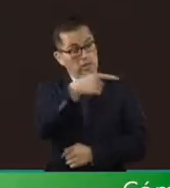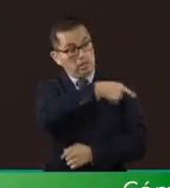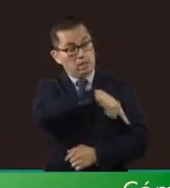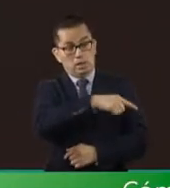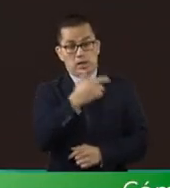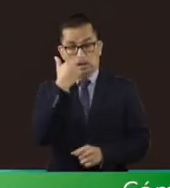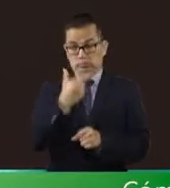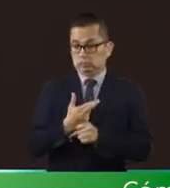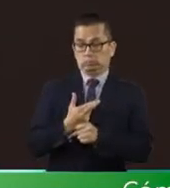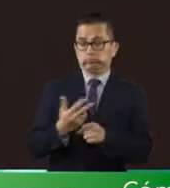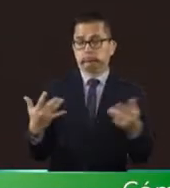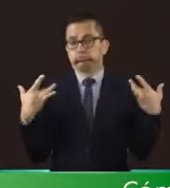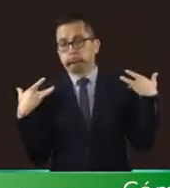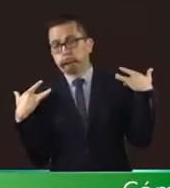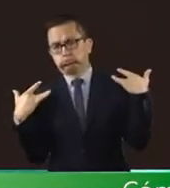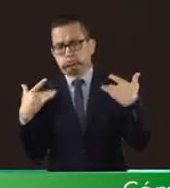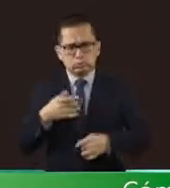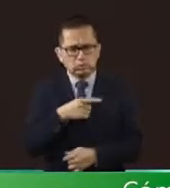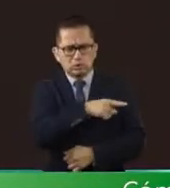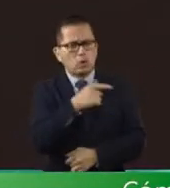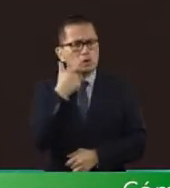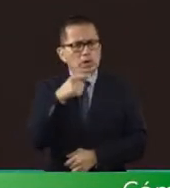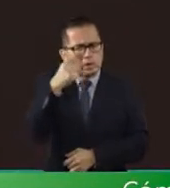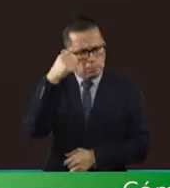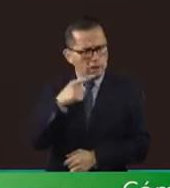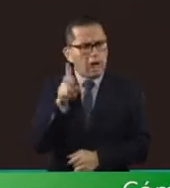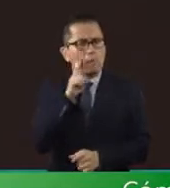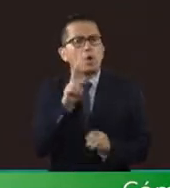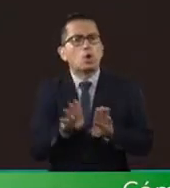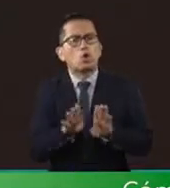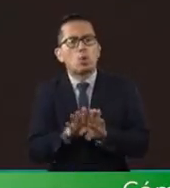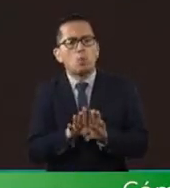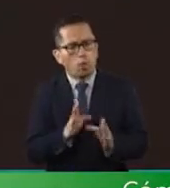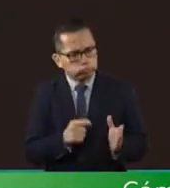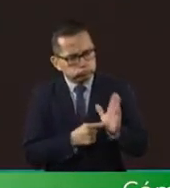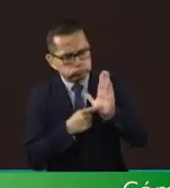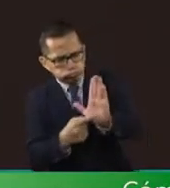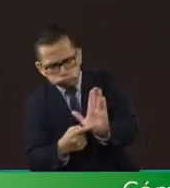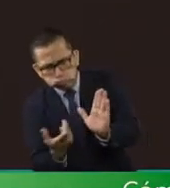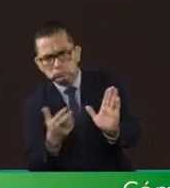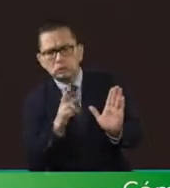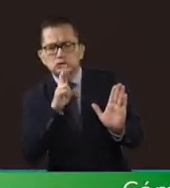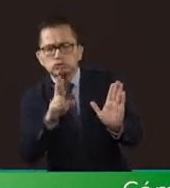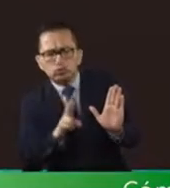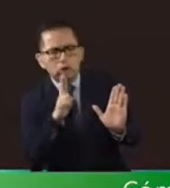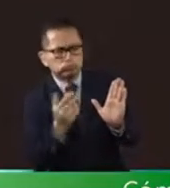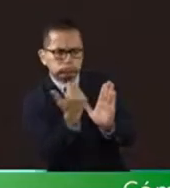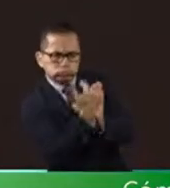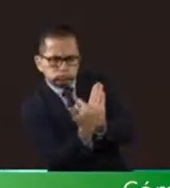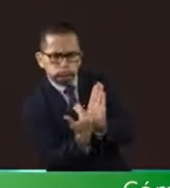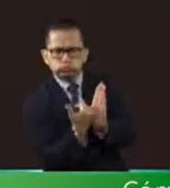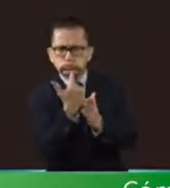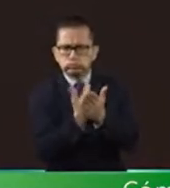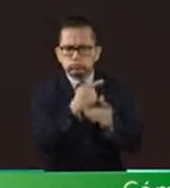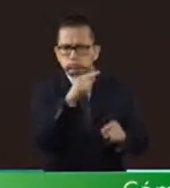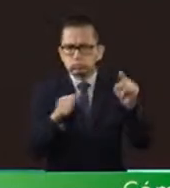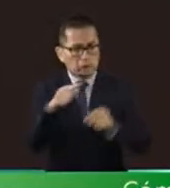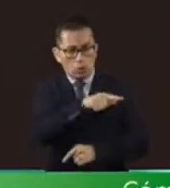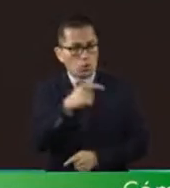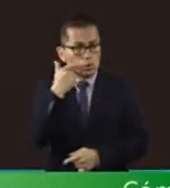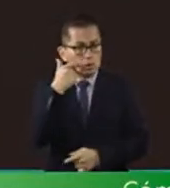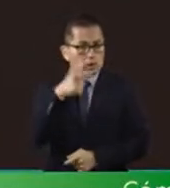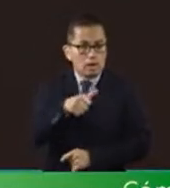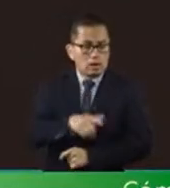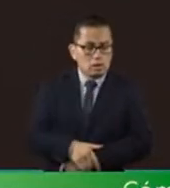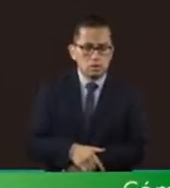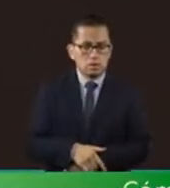responsabilidad de presentar resultados indicadores y sobre todo lo que la gente